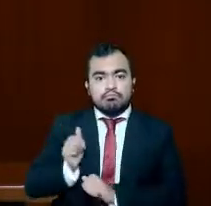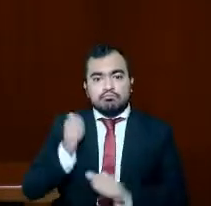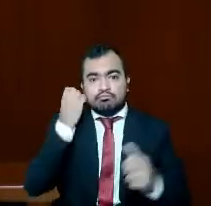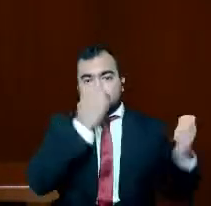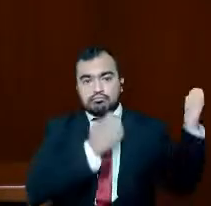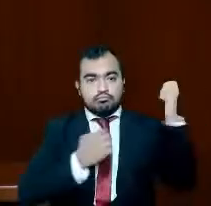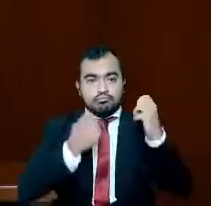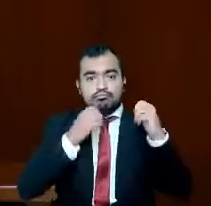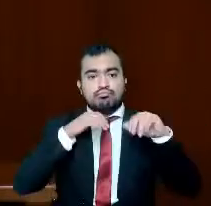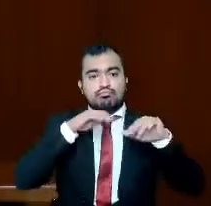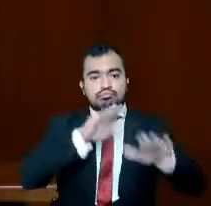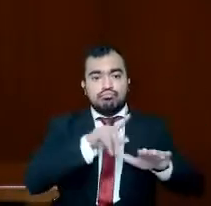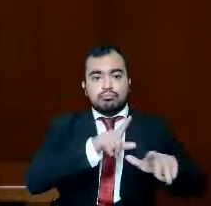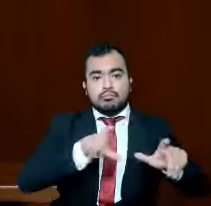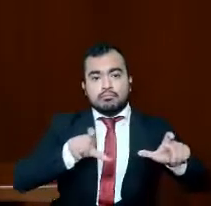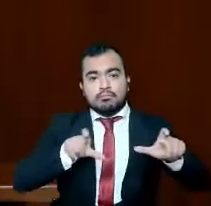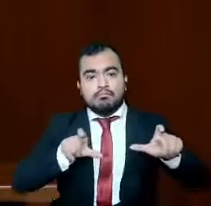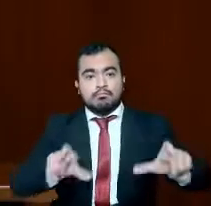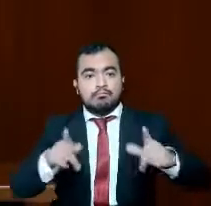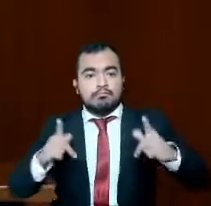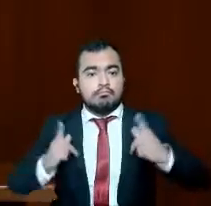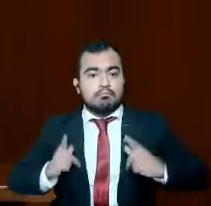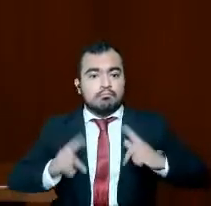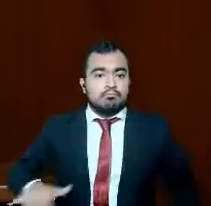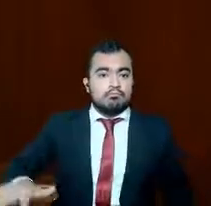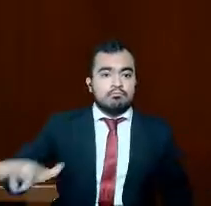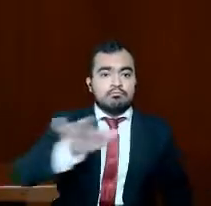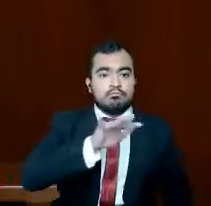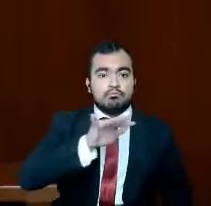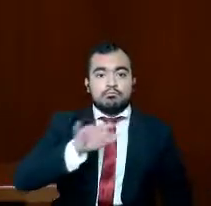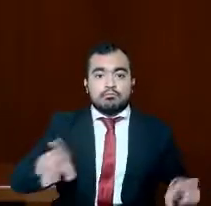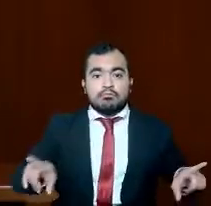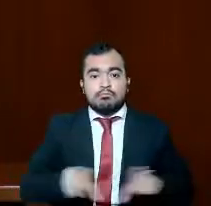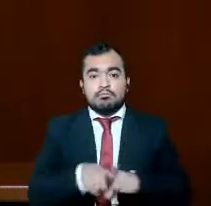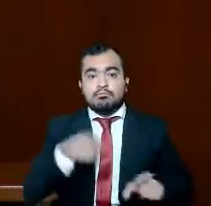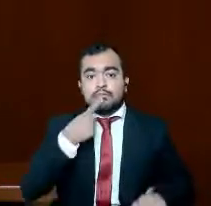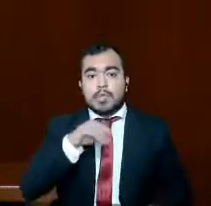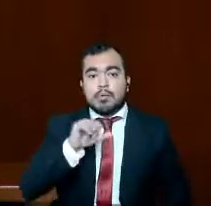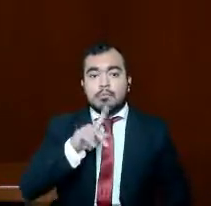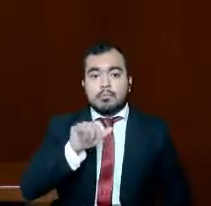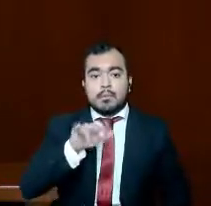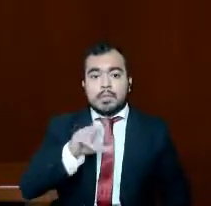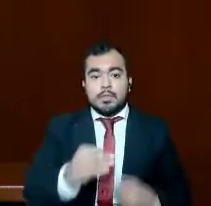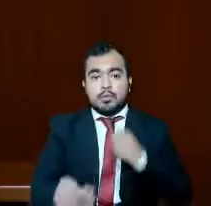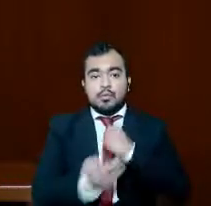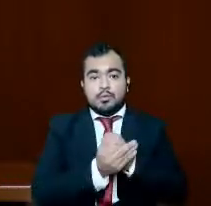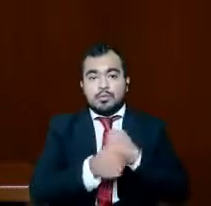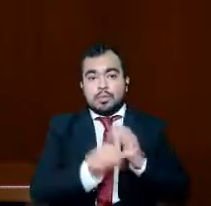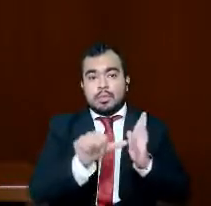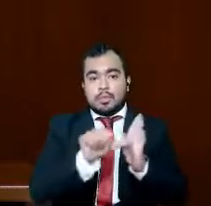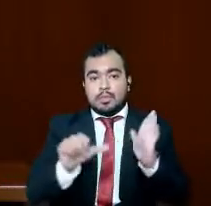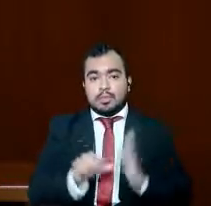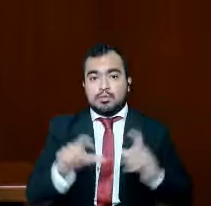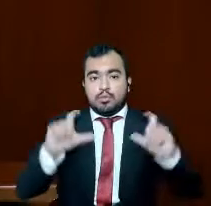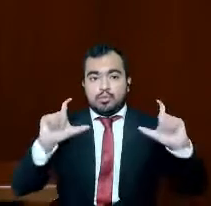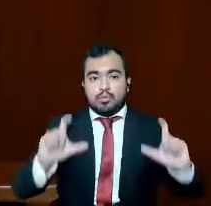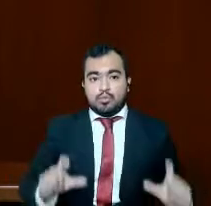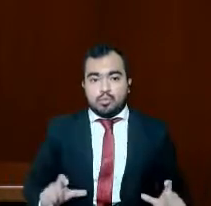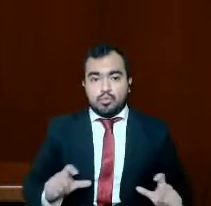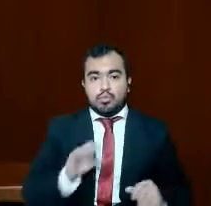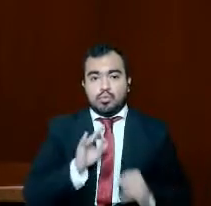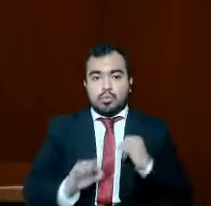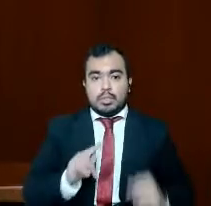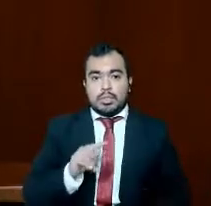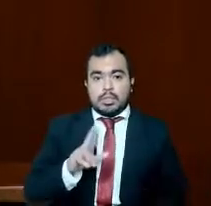seguridad pública, realizadas al amparo del presente artículo transitorio, a fin de garantizar que a la conclusión del